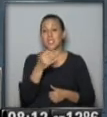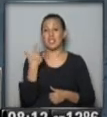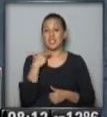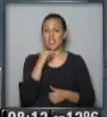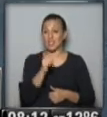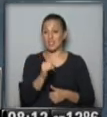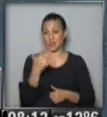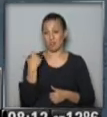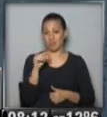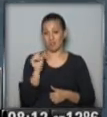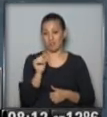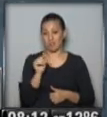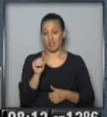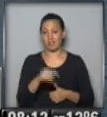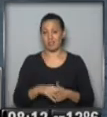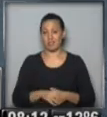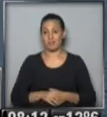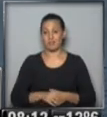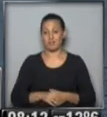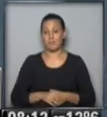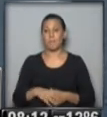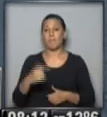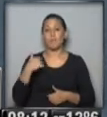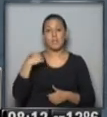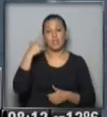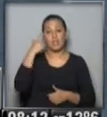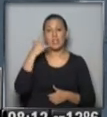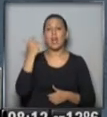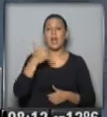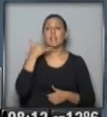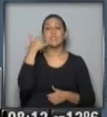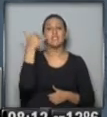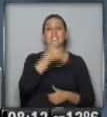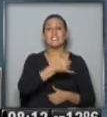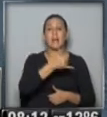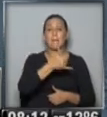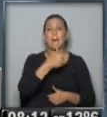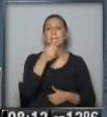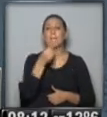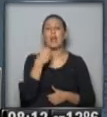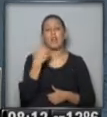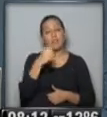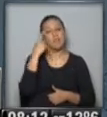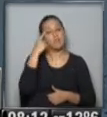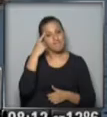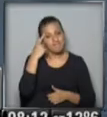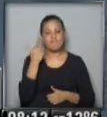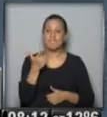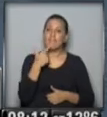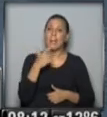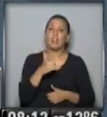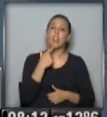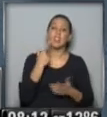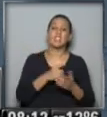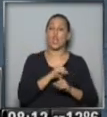algunos minutos nada más creo que hubo un llamado que existió en ese llamado para que recapacite esa decisión inicial de